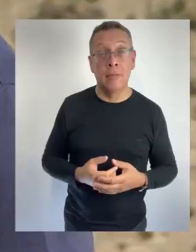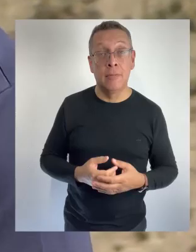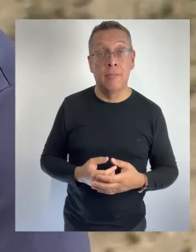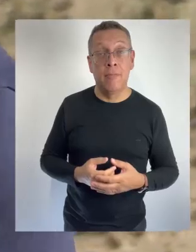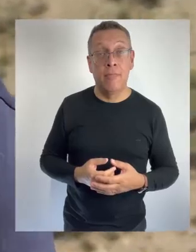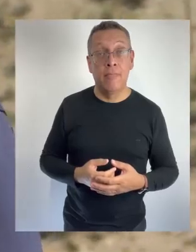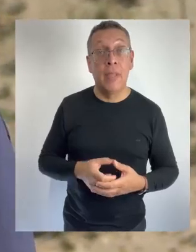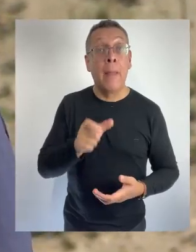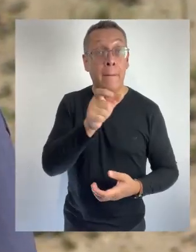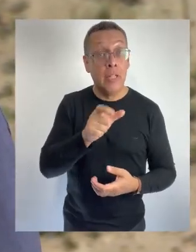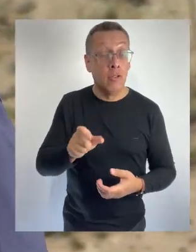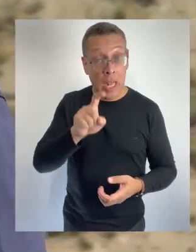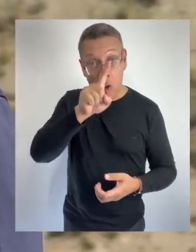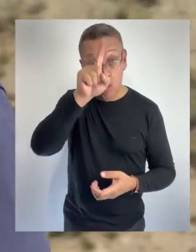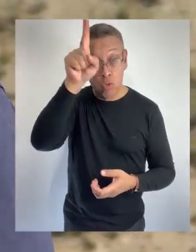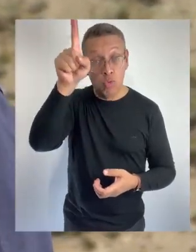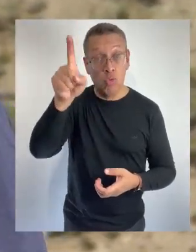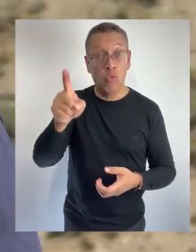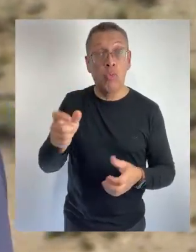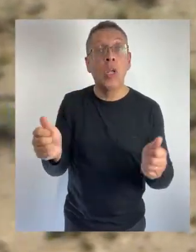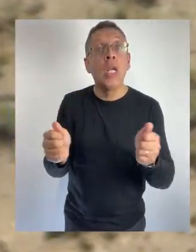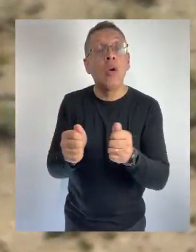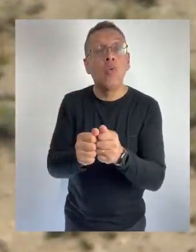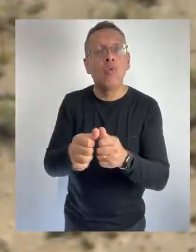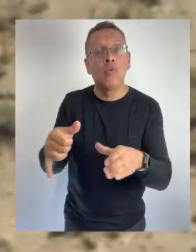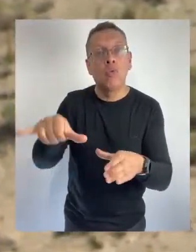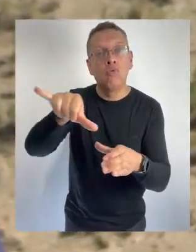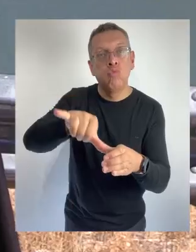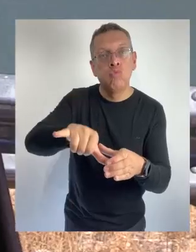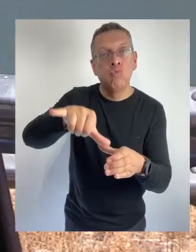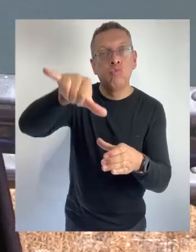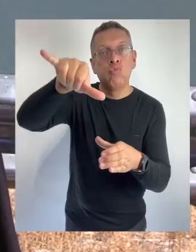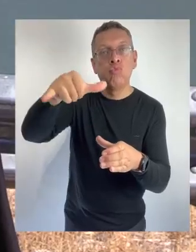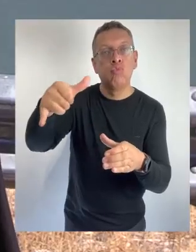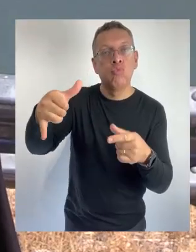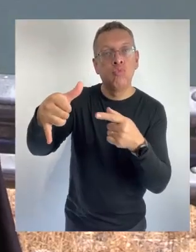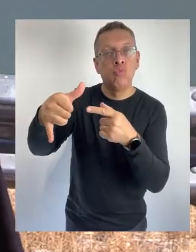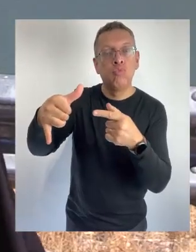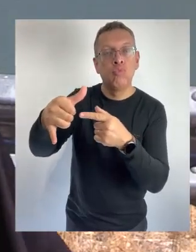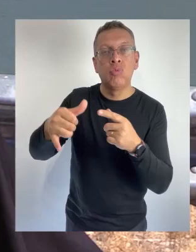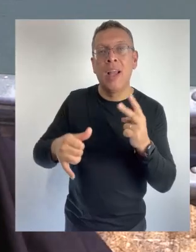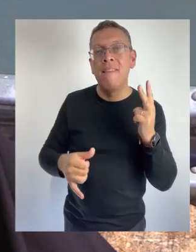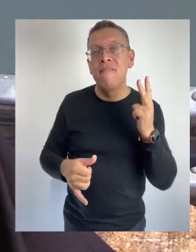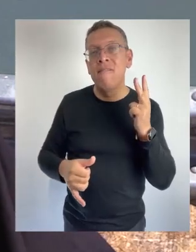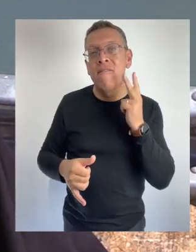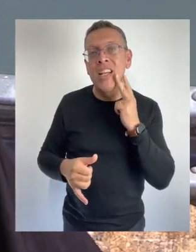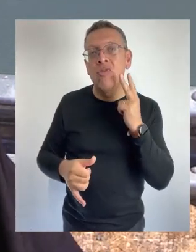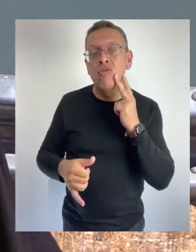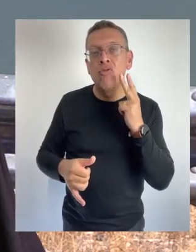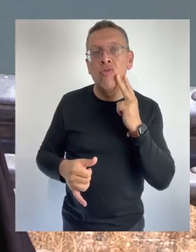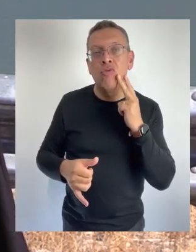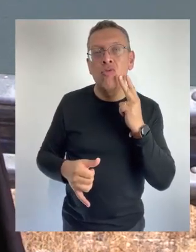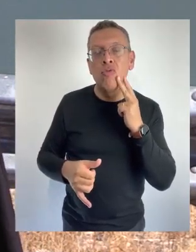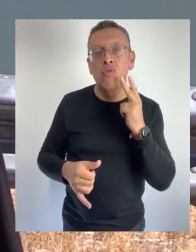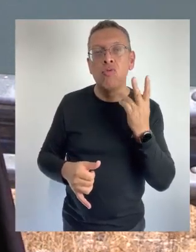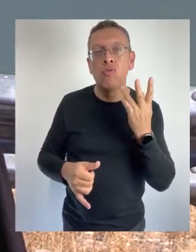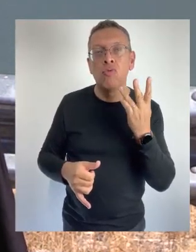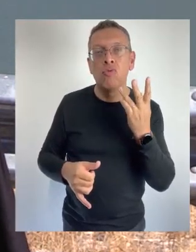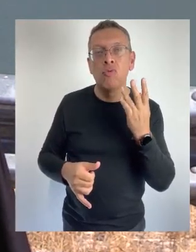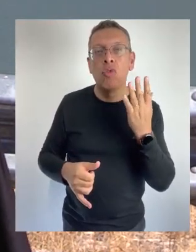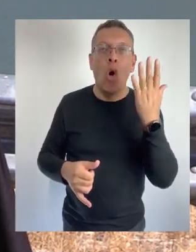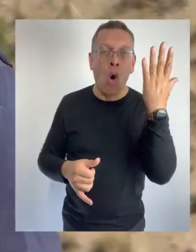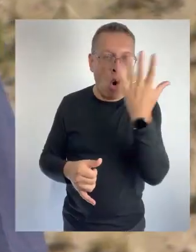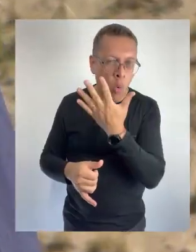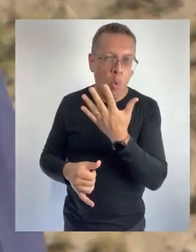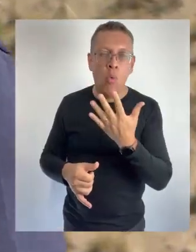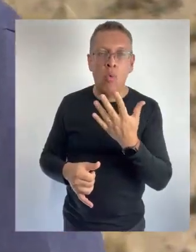tinto. Eso. Y buen queso de aperitivo. Eso. Sí. El vino blanco lo utilizo más por el